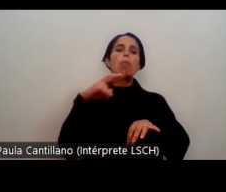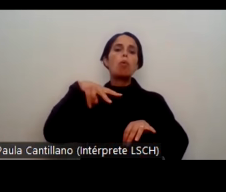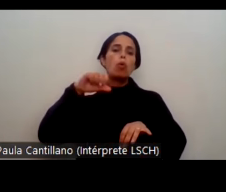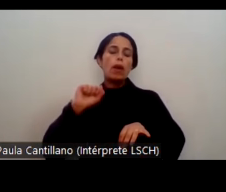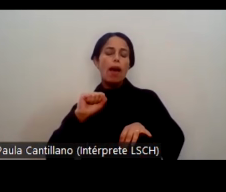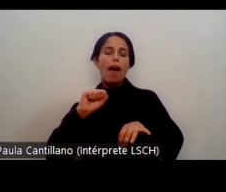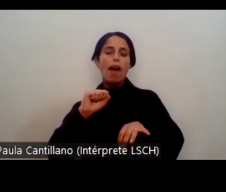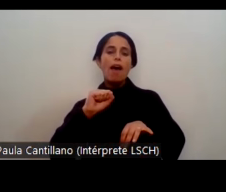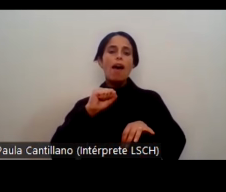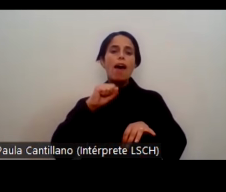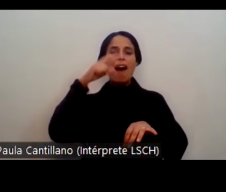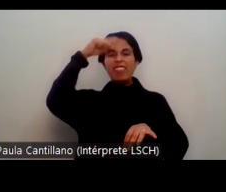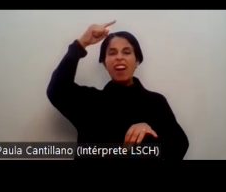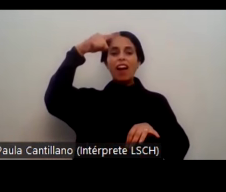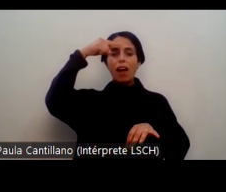Atacama.